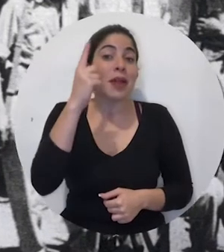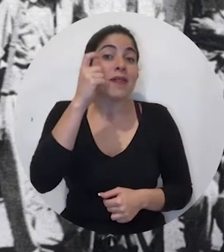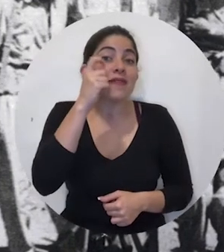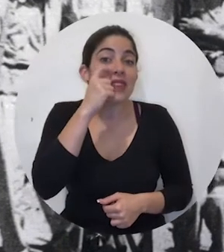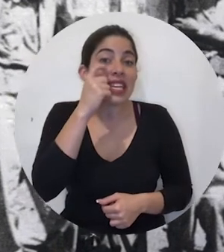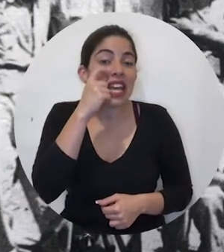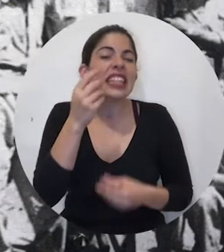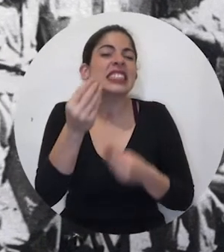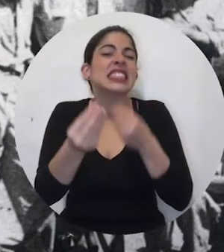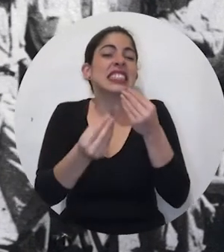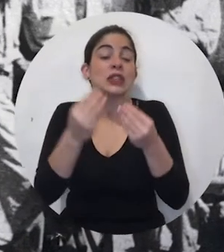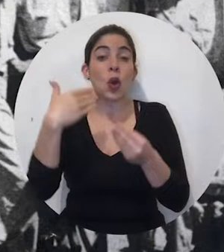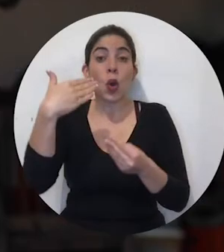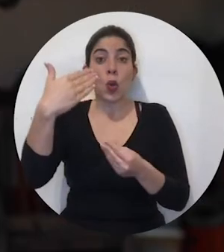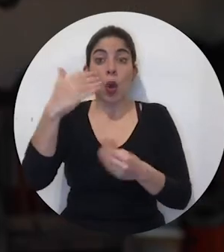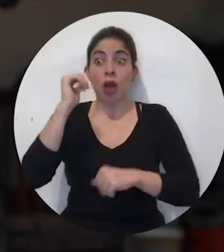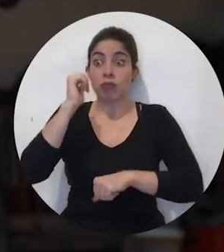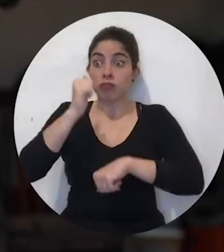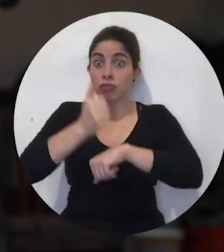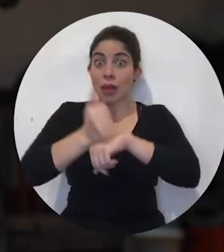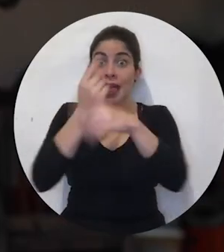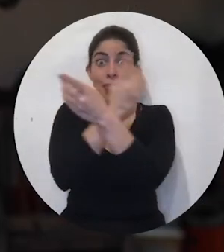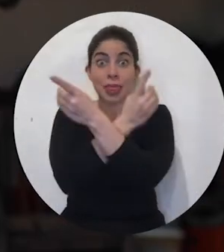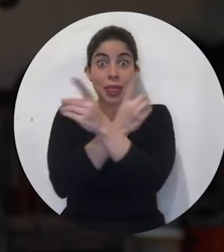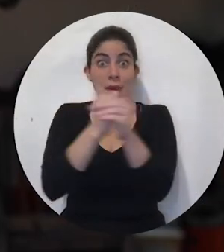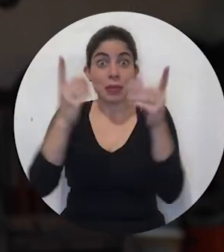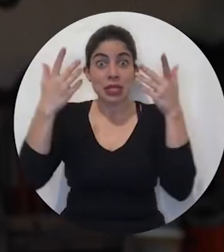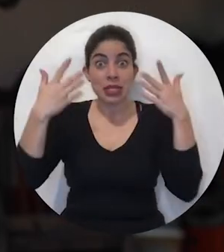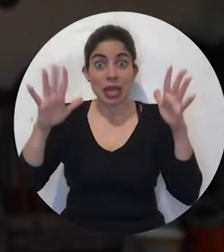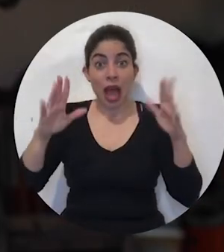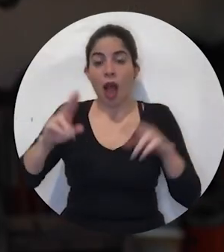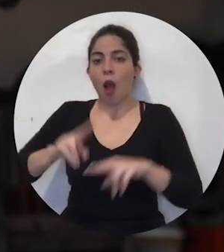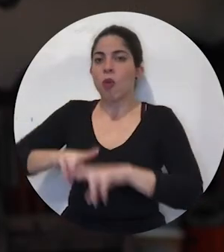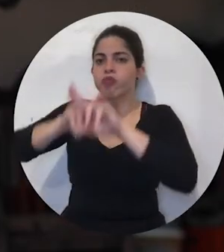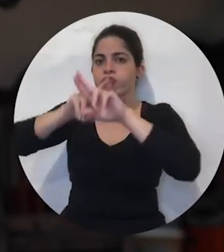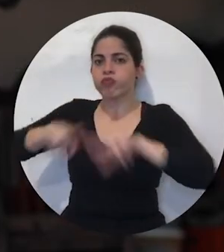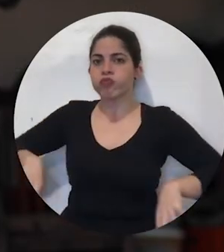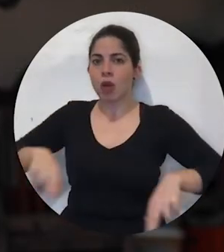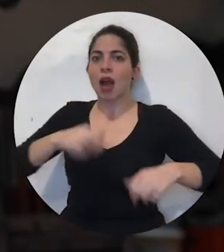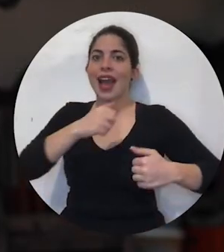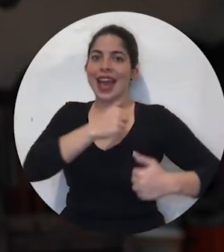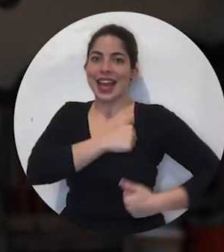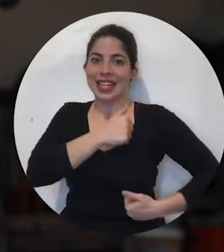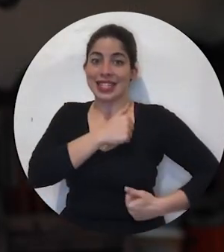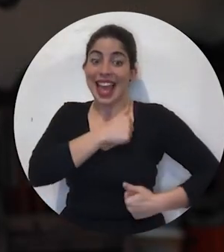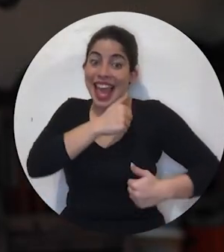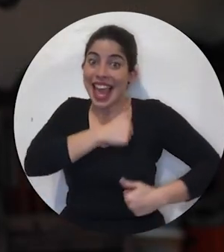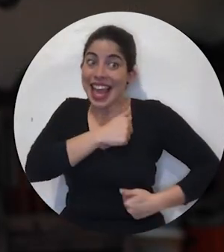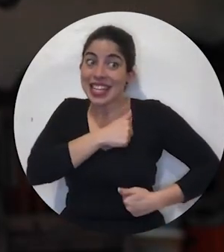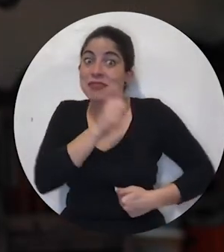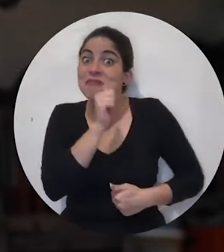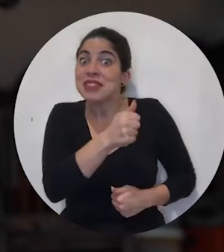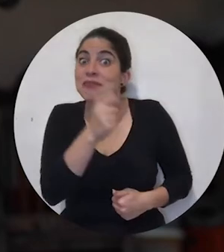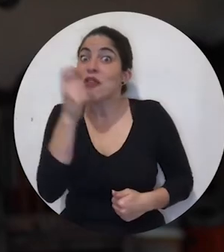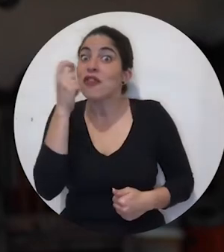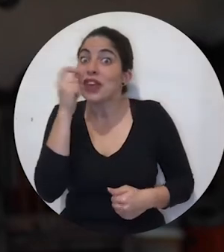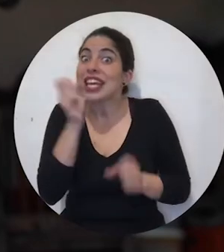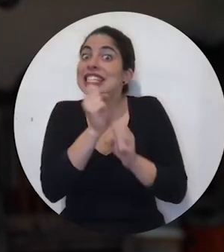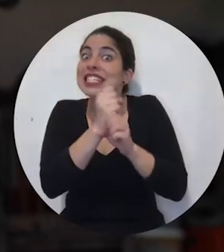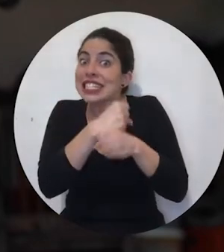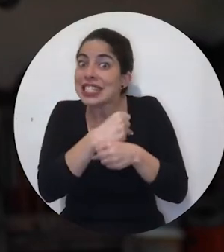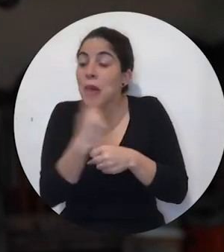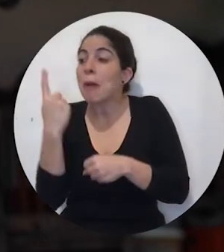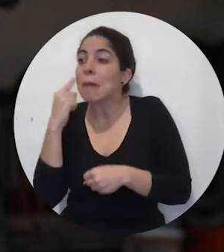Lo primero que hizo Figueres, así que se consolidó la democracia, fue abolir el ejército. El ejército lo había hecho